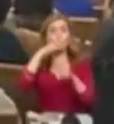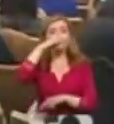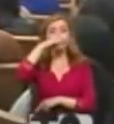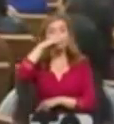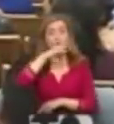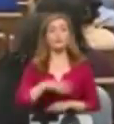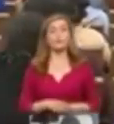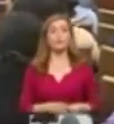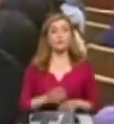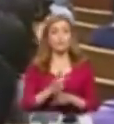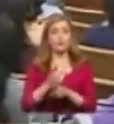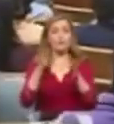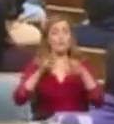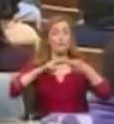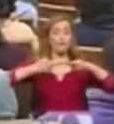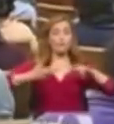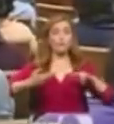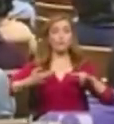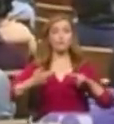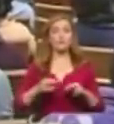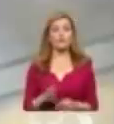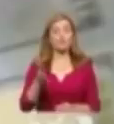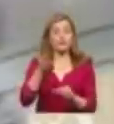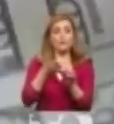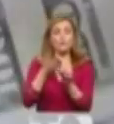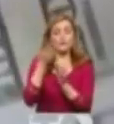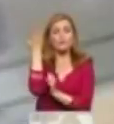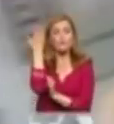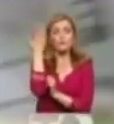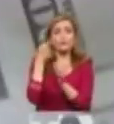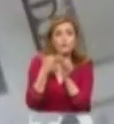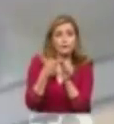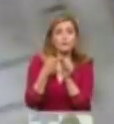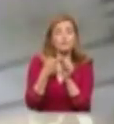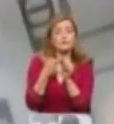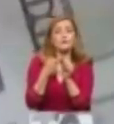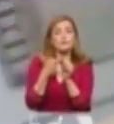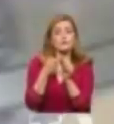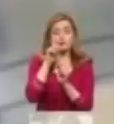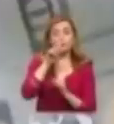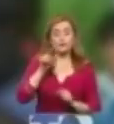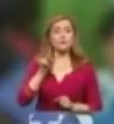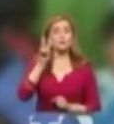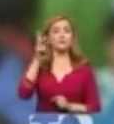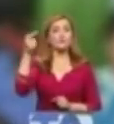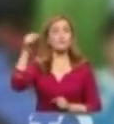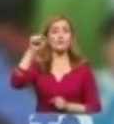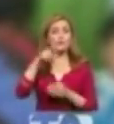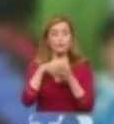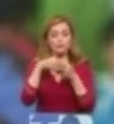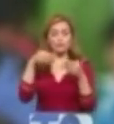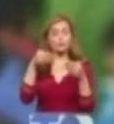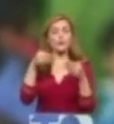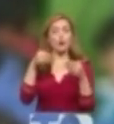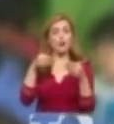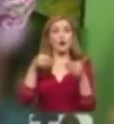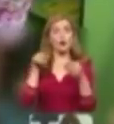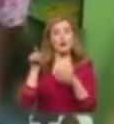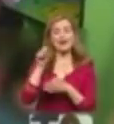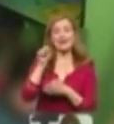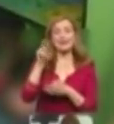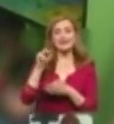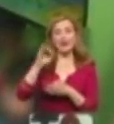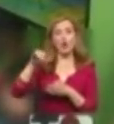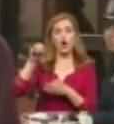la reforma, entre otros puntos, se busca por parte del alcalde de Quito que se entregue 1,2 millones de dólares al patronato San